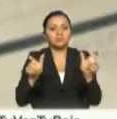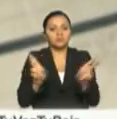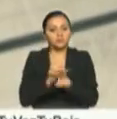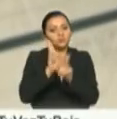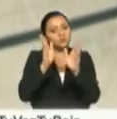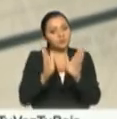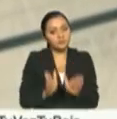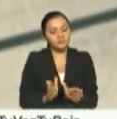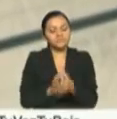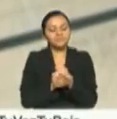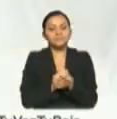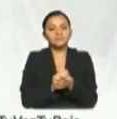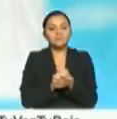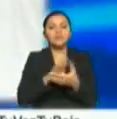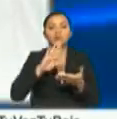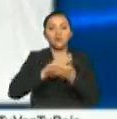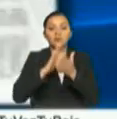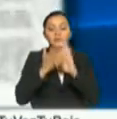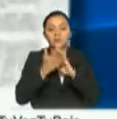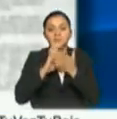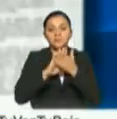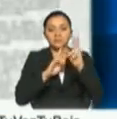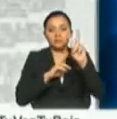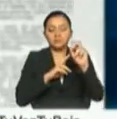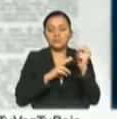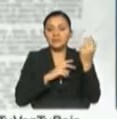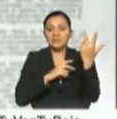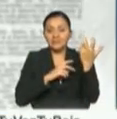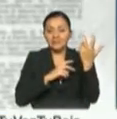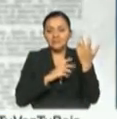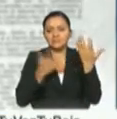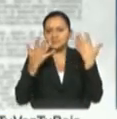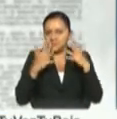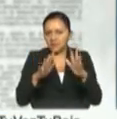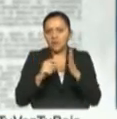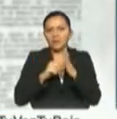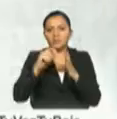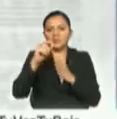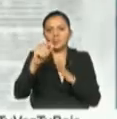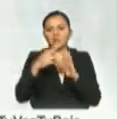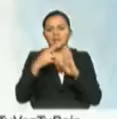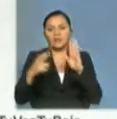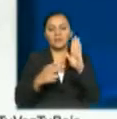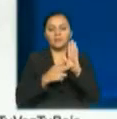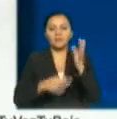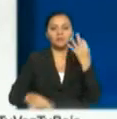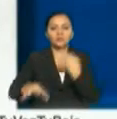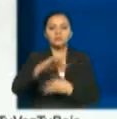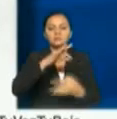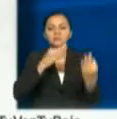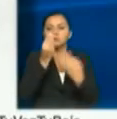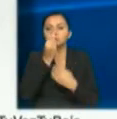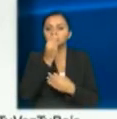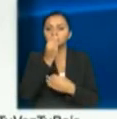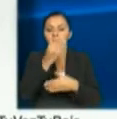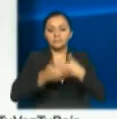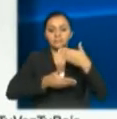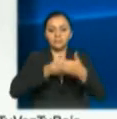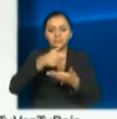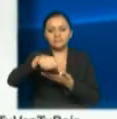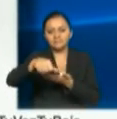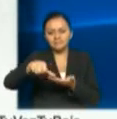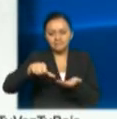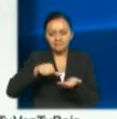consumidores. Desde noviembre del 2013 está en vigencia el Reglamento Sanitario Sustitutivo de Alimentos Procesados para